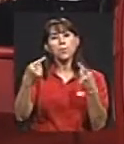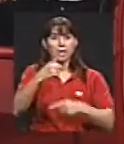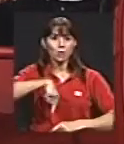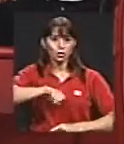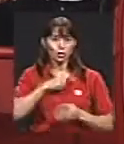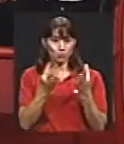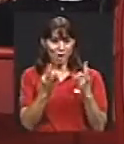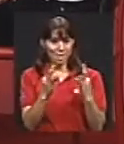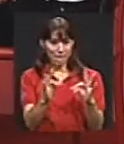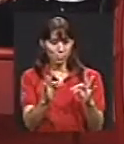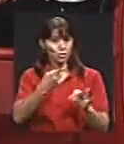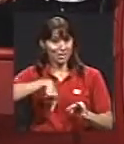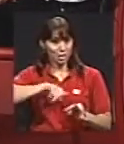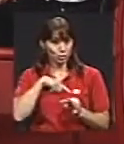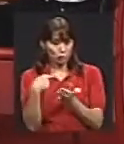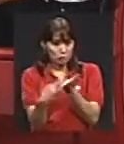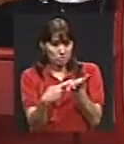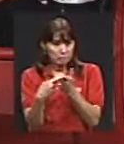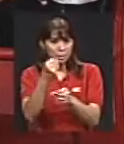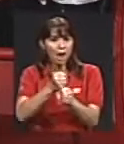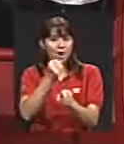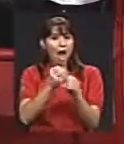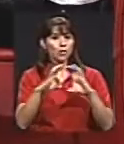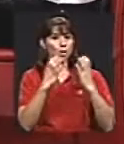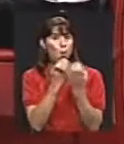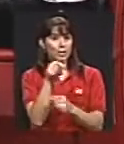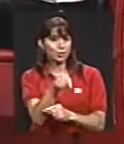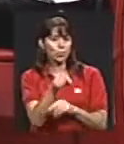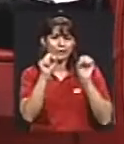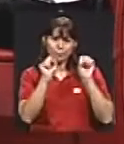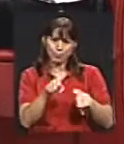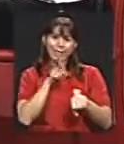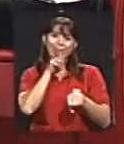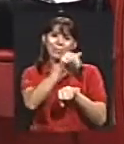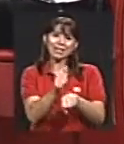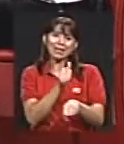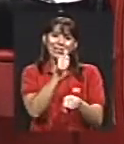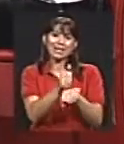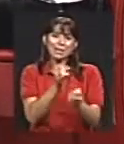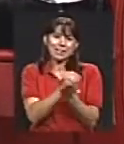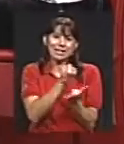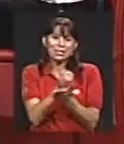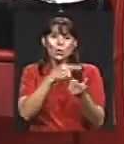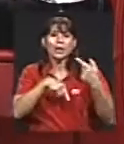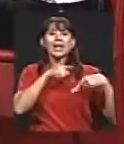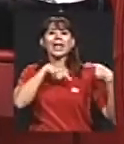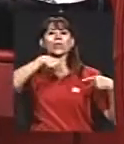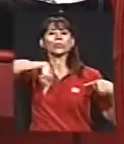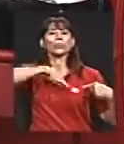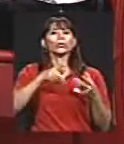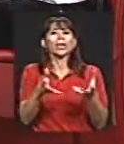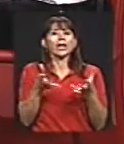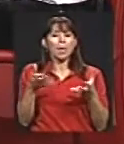en esa comisión se pueda establecer verdaderamente la investigación que nosotros queríamos para poder llegar al